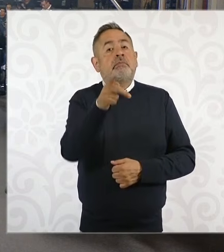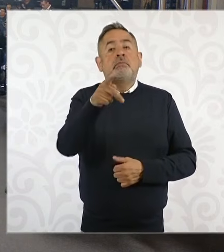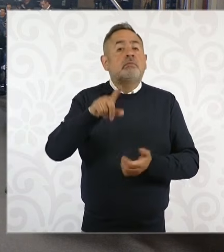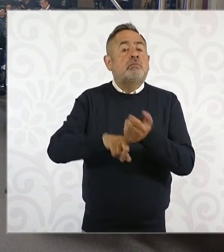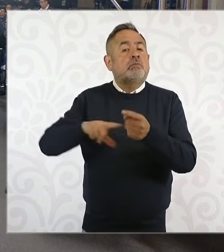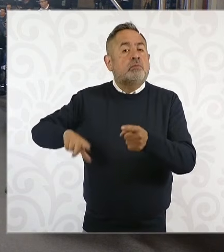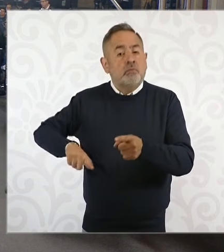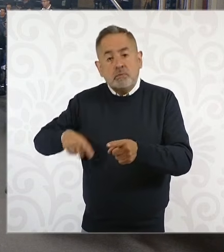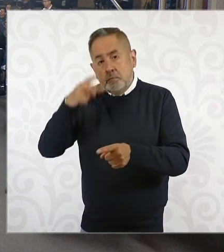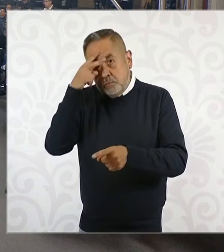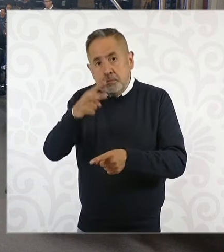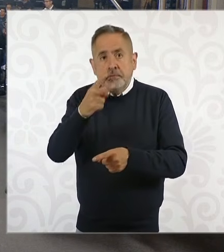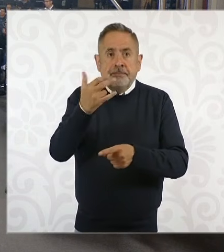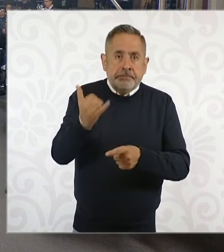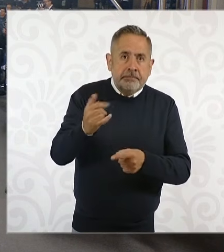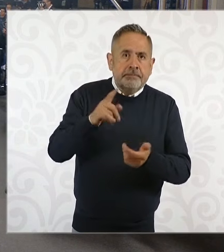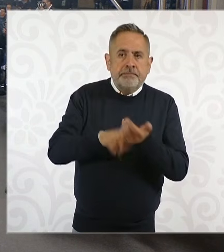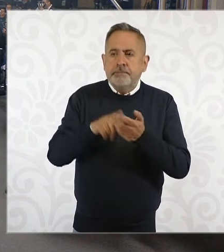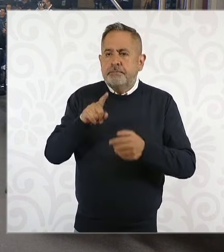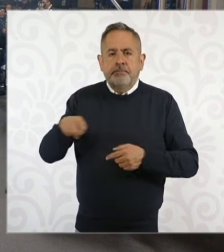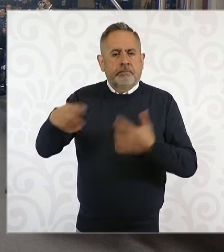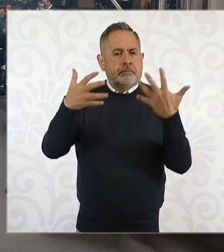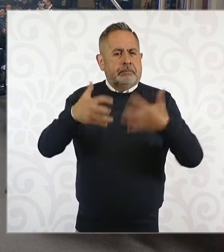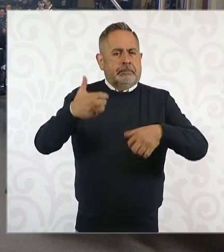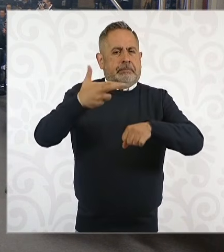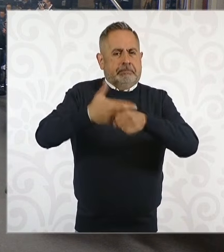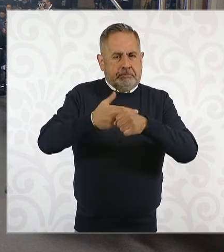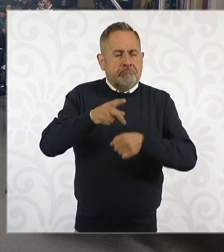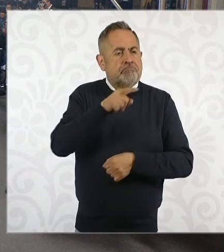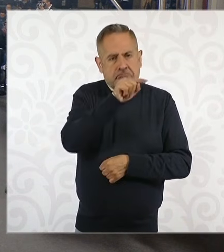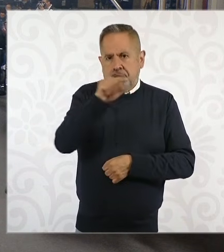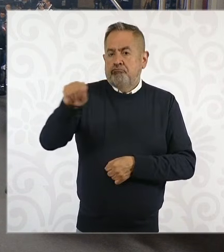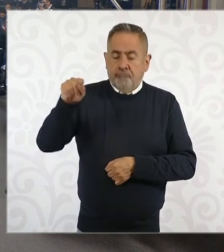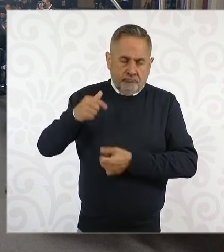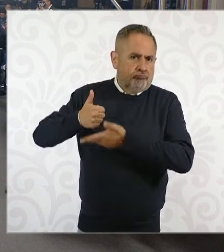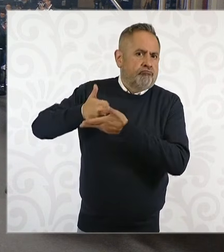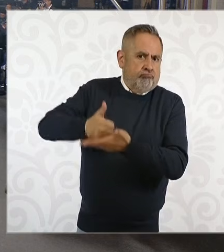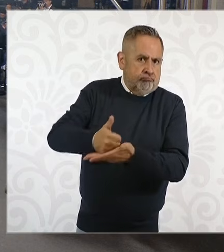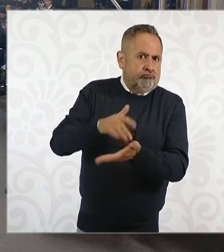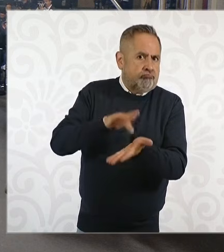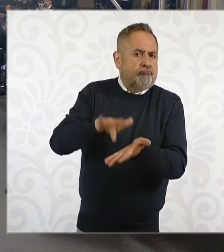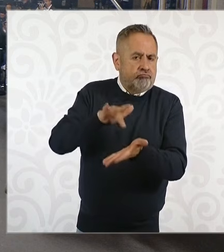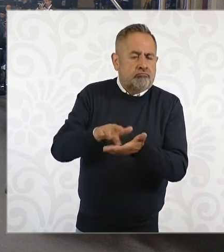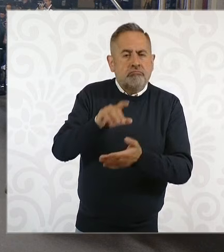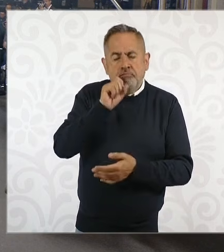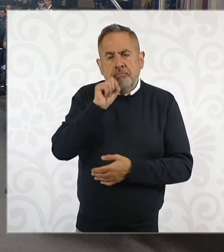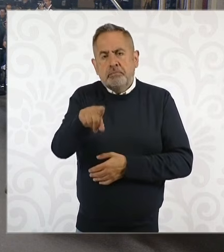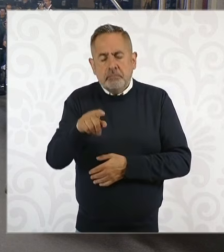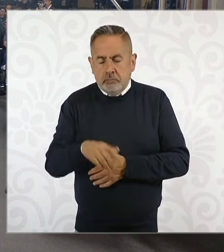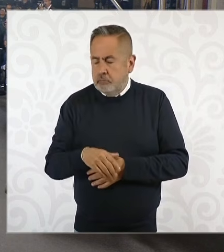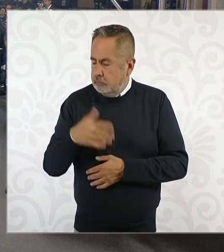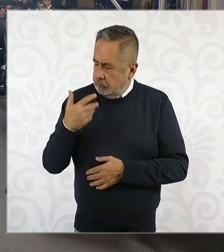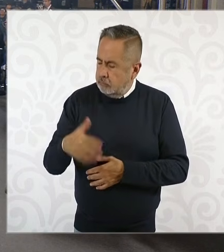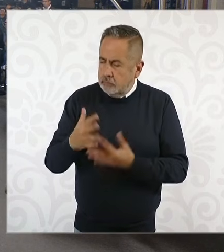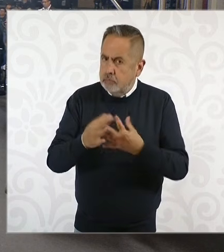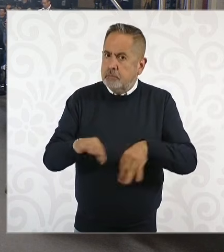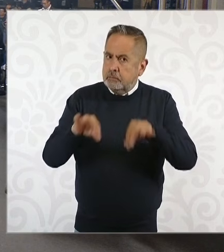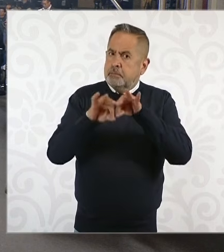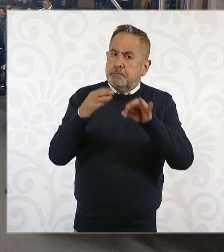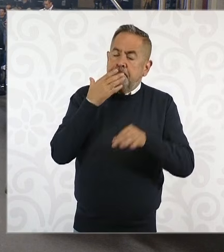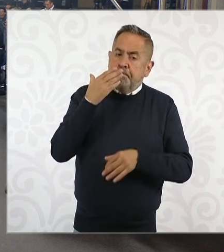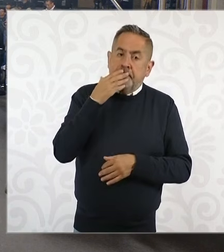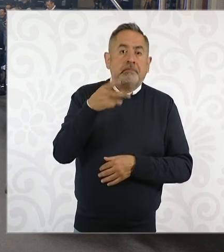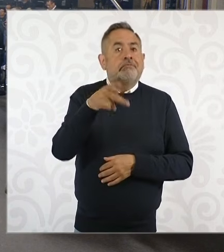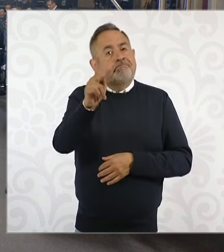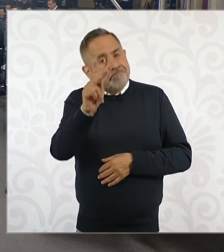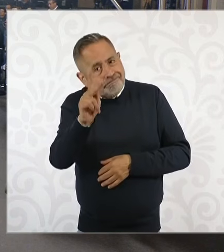México y precisamente los mismos empresarios que han pues sido parte de este programa, se ha hecho un trabajo importante, pero el